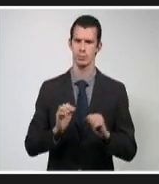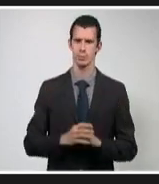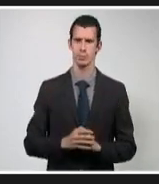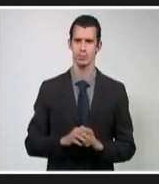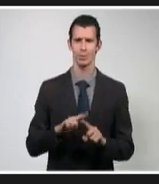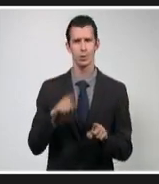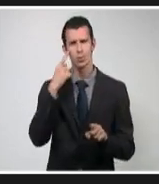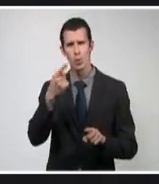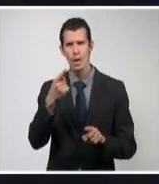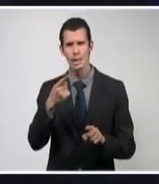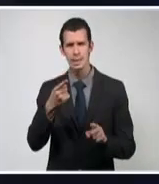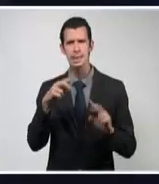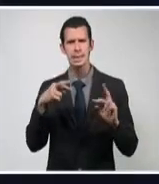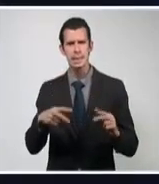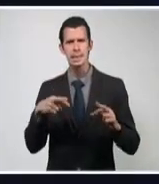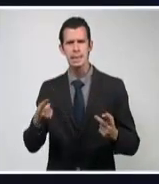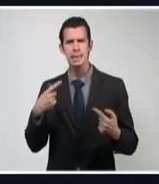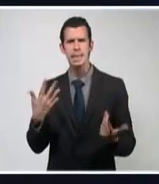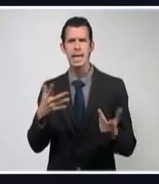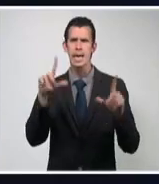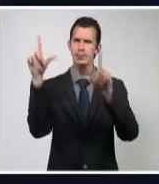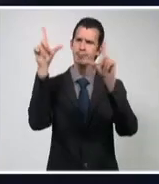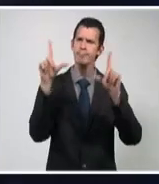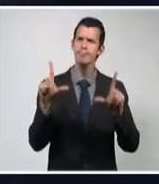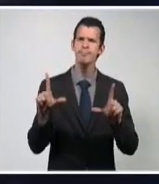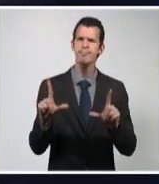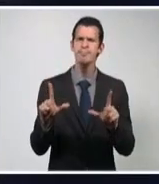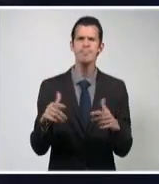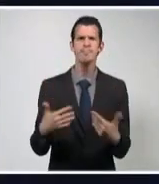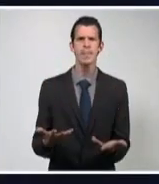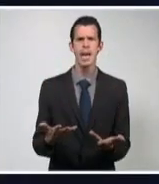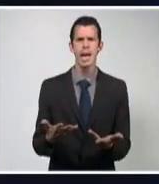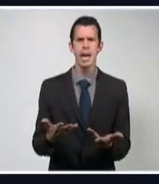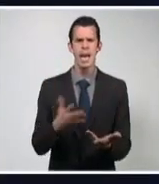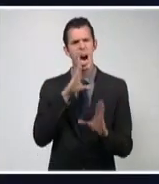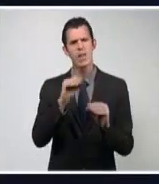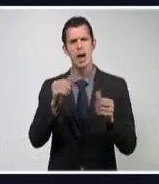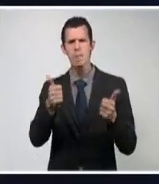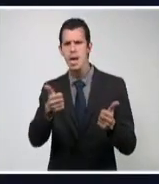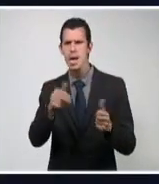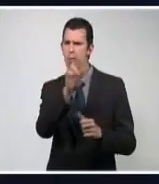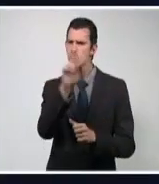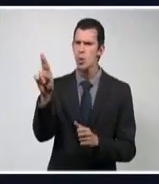ellos, decimos que más que medios, son una especie de entes